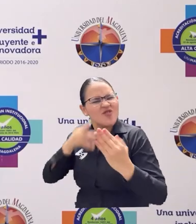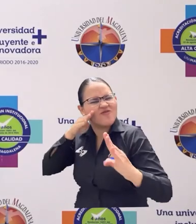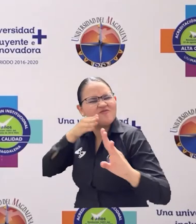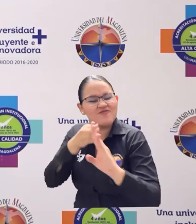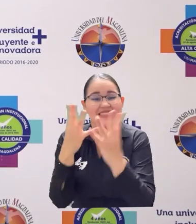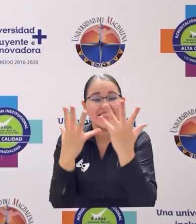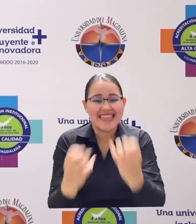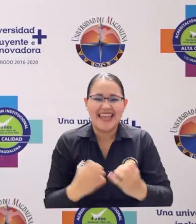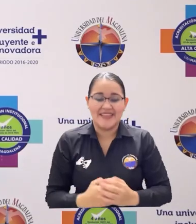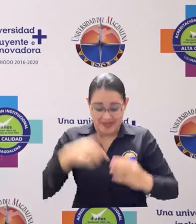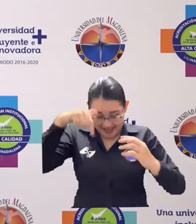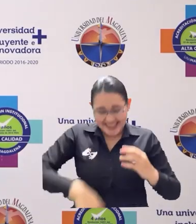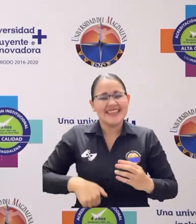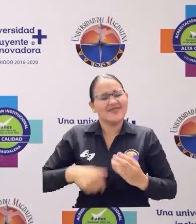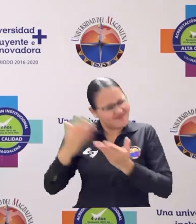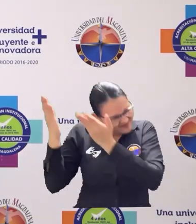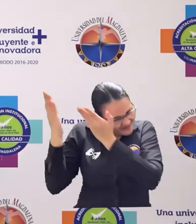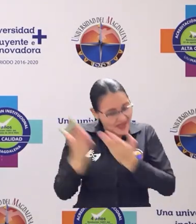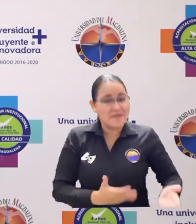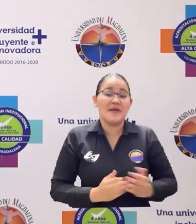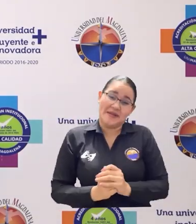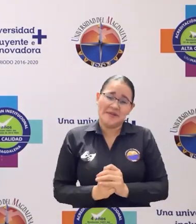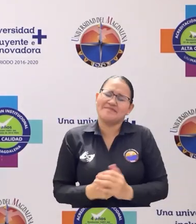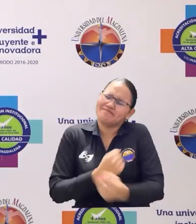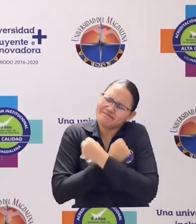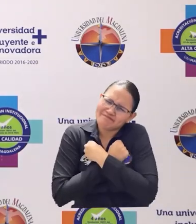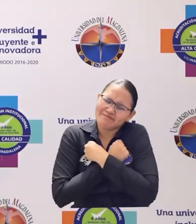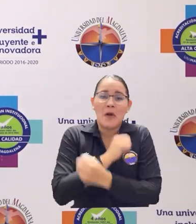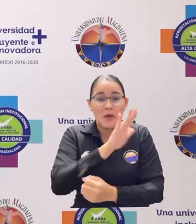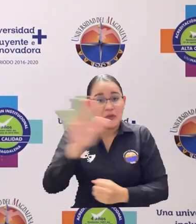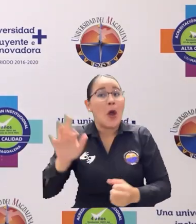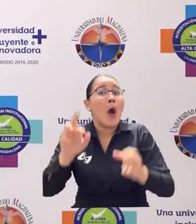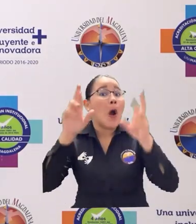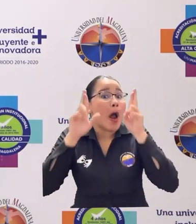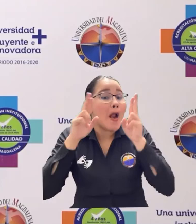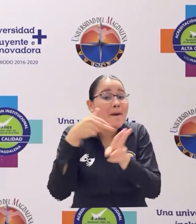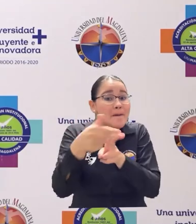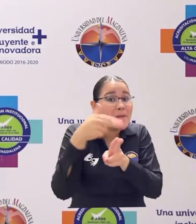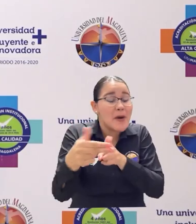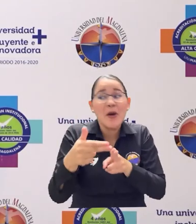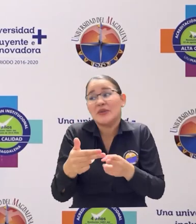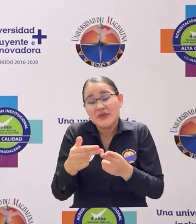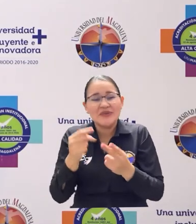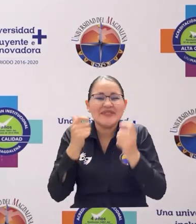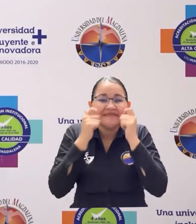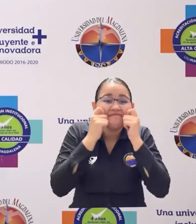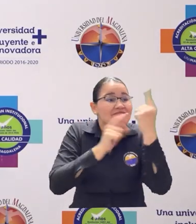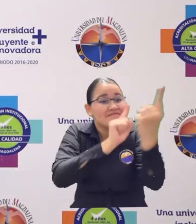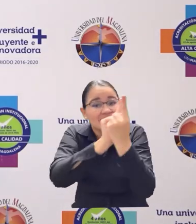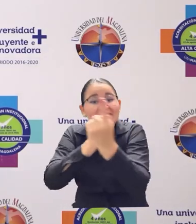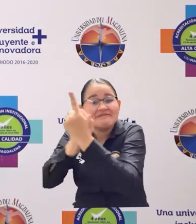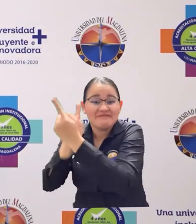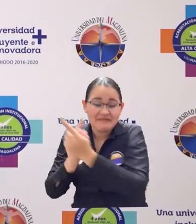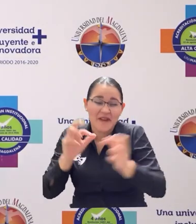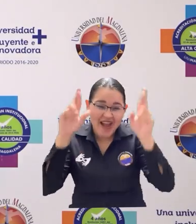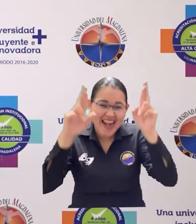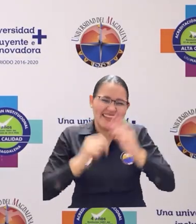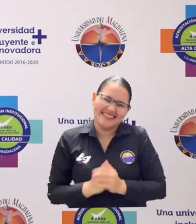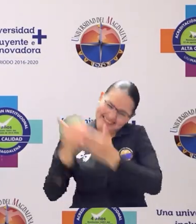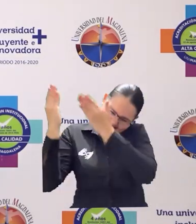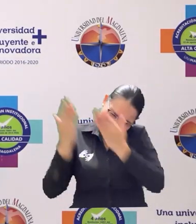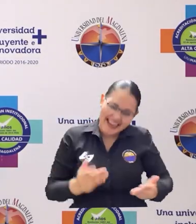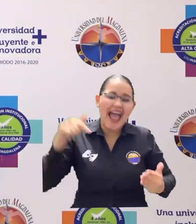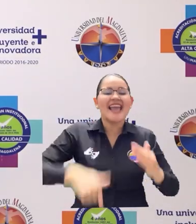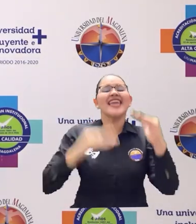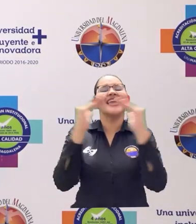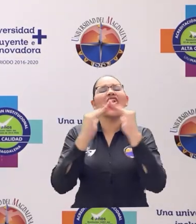universidad que les da la bienvenida, que los quiere y que espera que compartan y que prontamente podamos estar aquí conociéndonos y compartiéndonos personalmente.